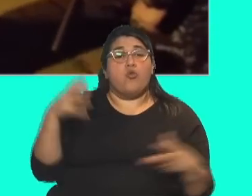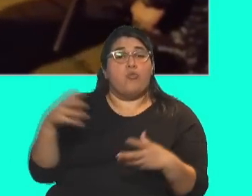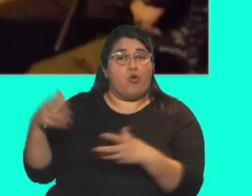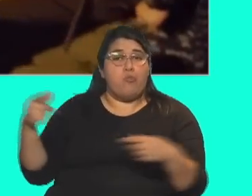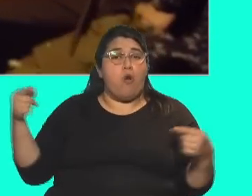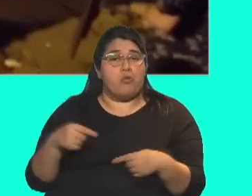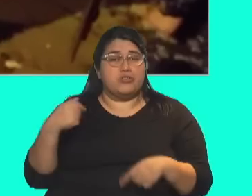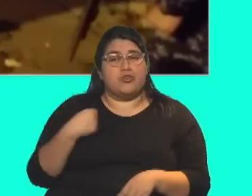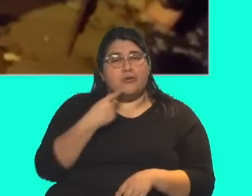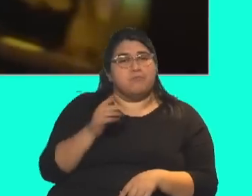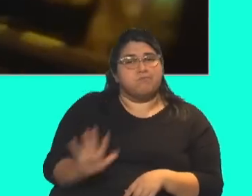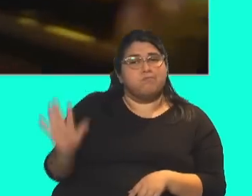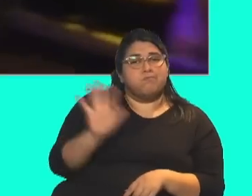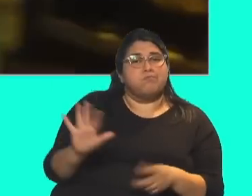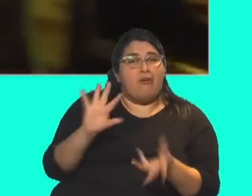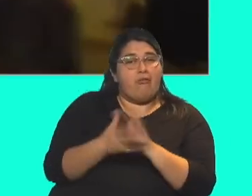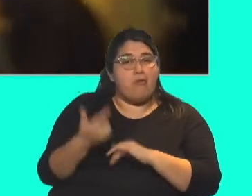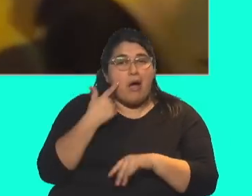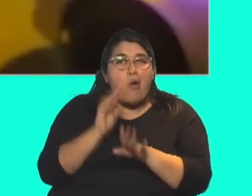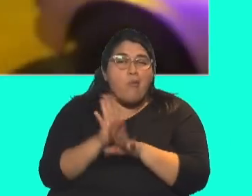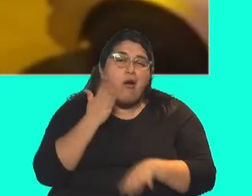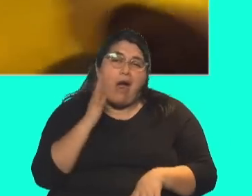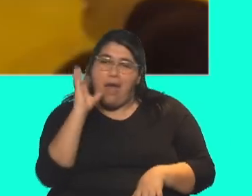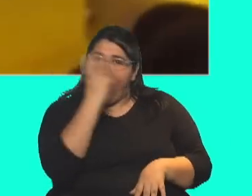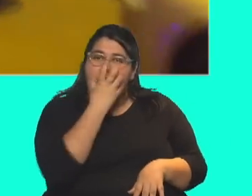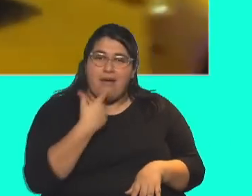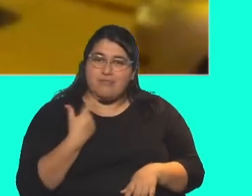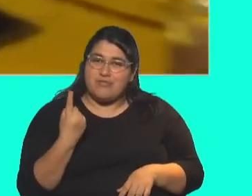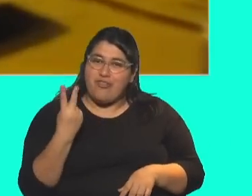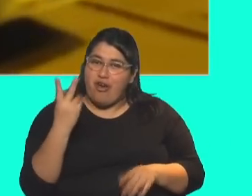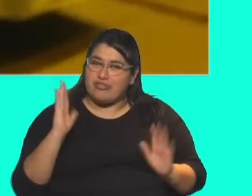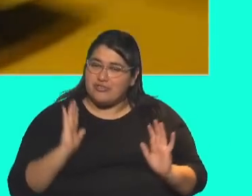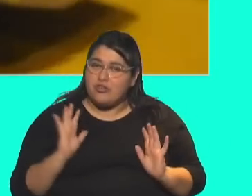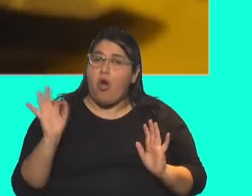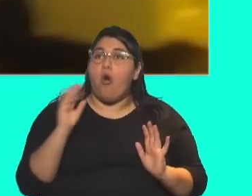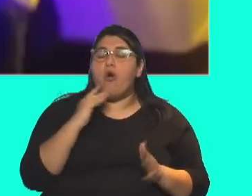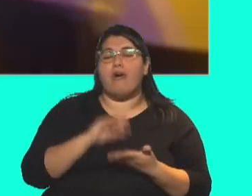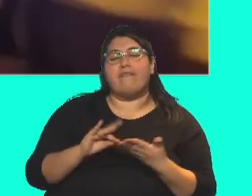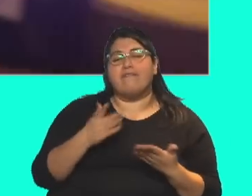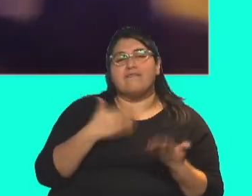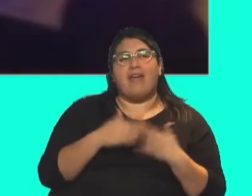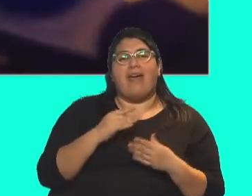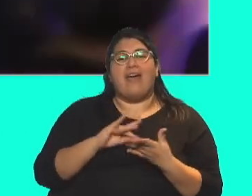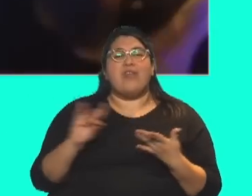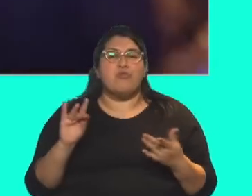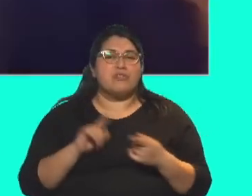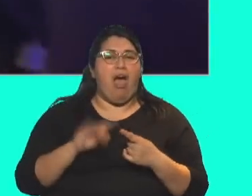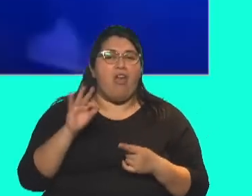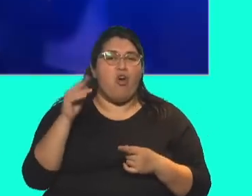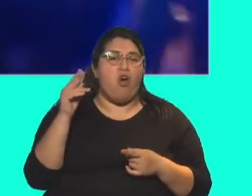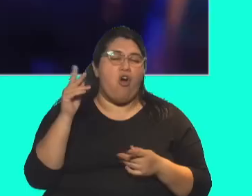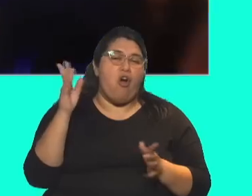se disfrazan o se administran como diputados con los federales y claro